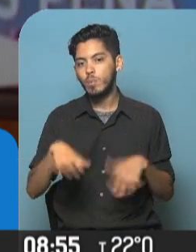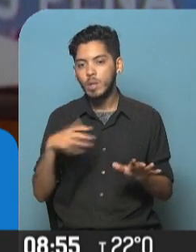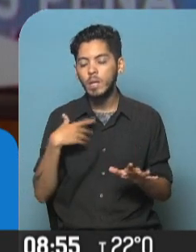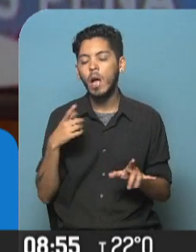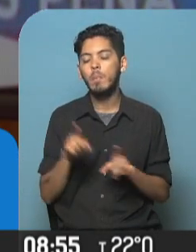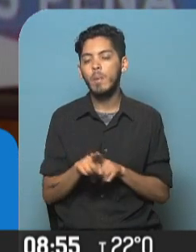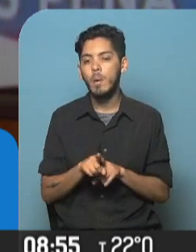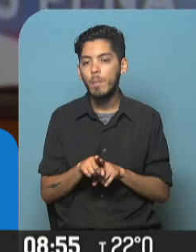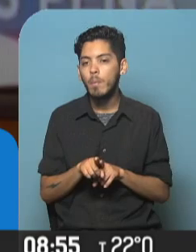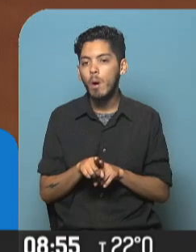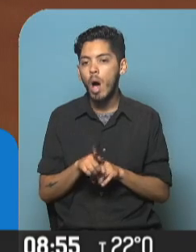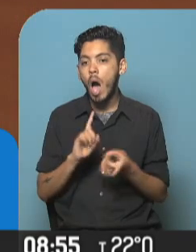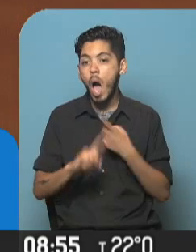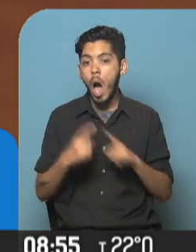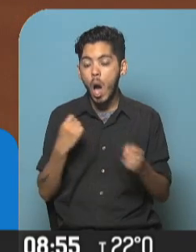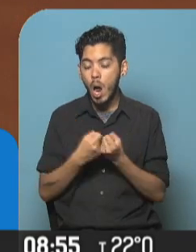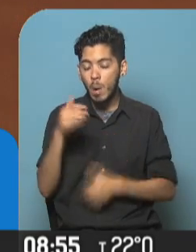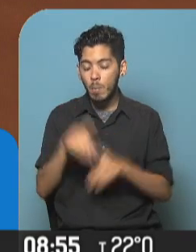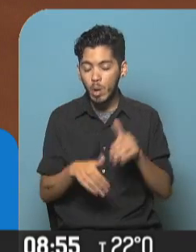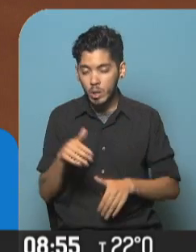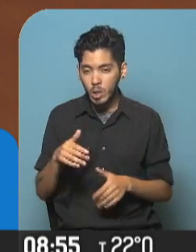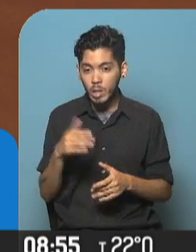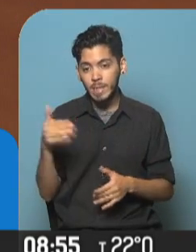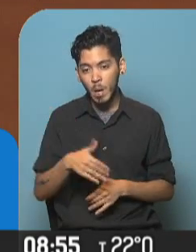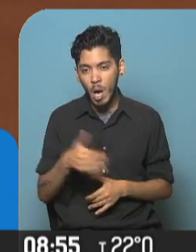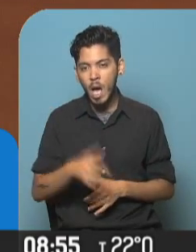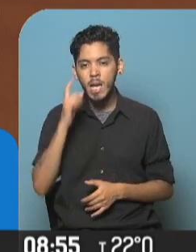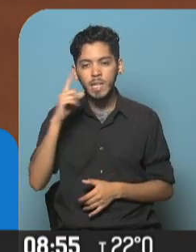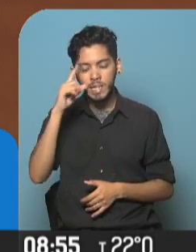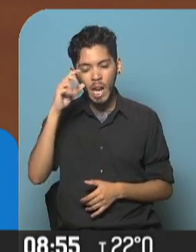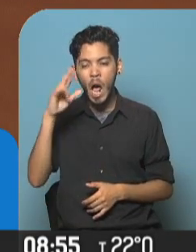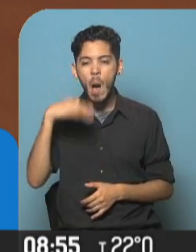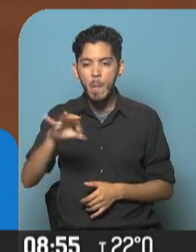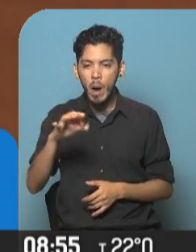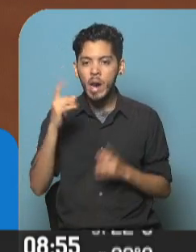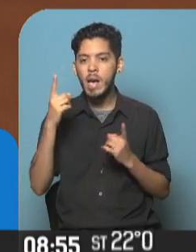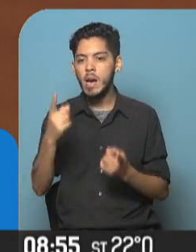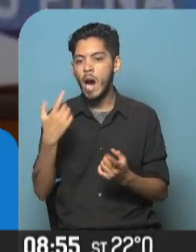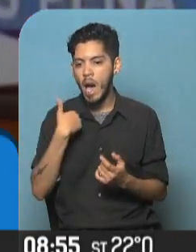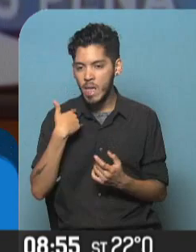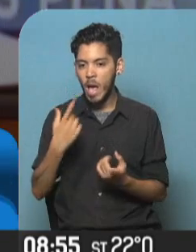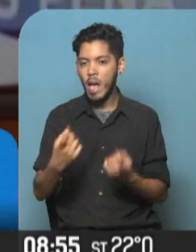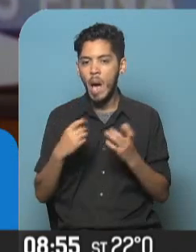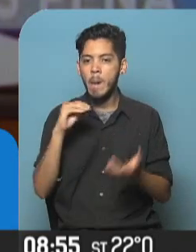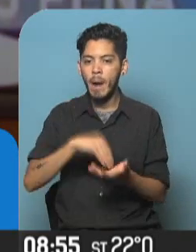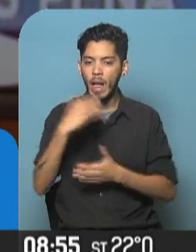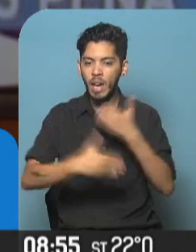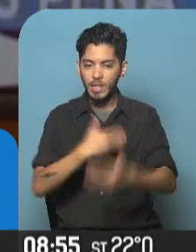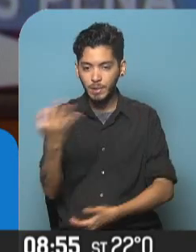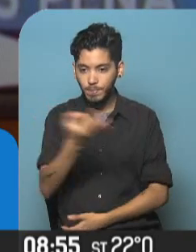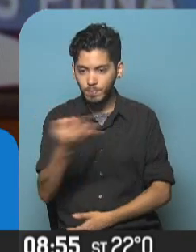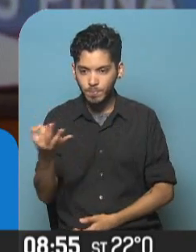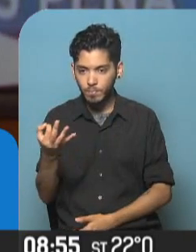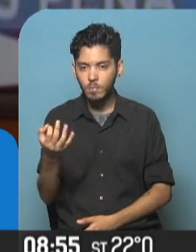se demoran conociendo su pasado guillermo alguno tendría que decir argentina necesita más desarrollismo sin más desarrollo desarrollamos